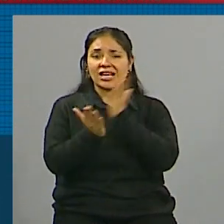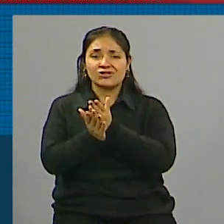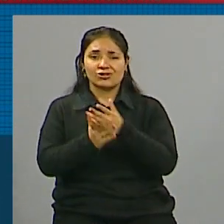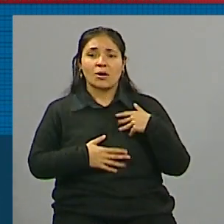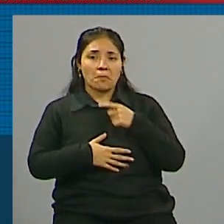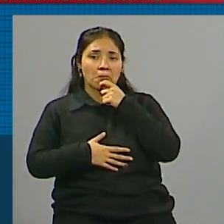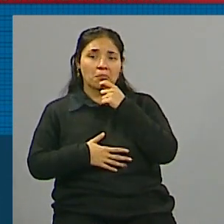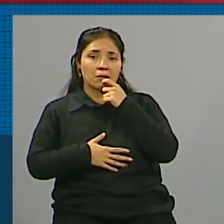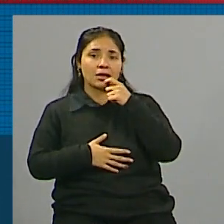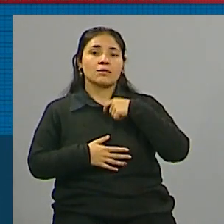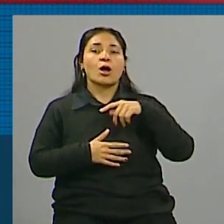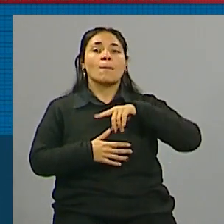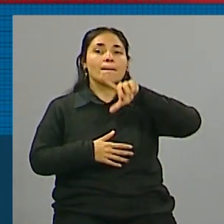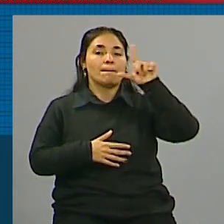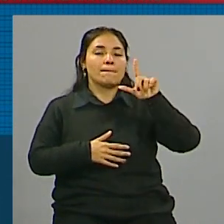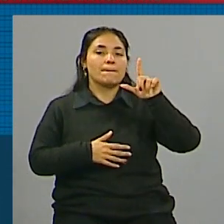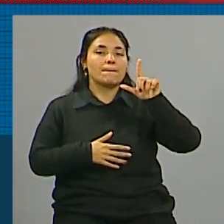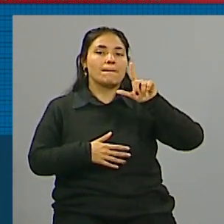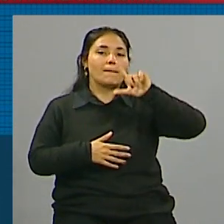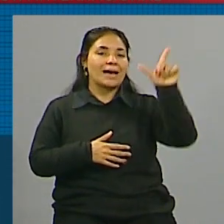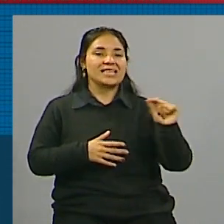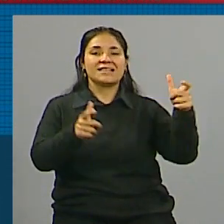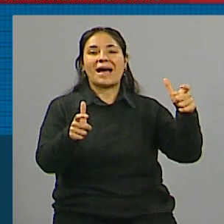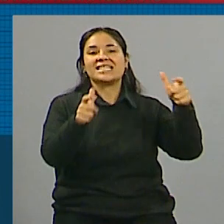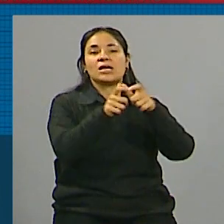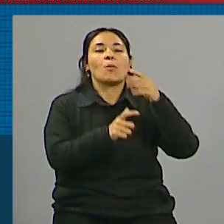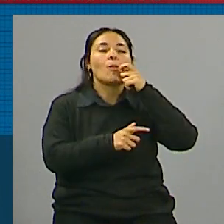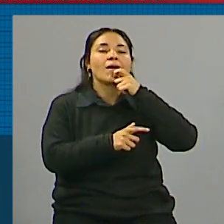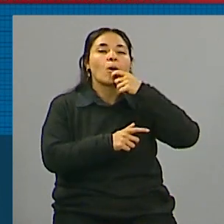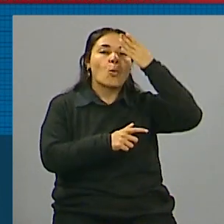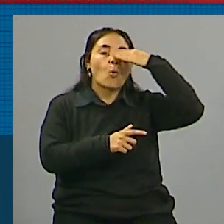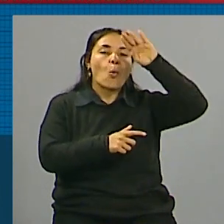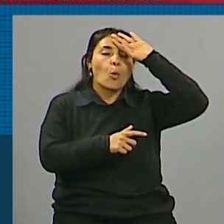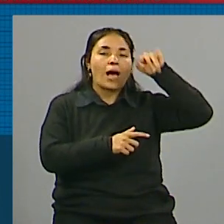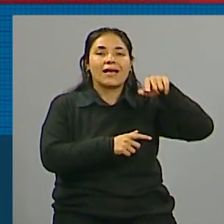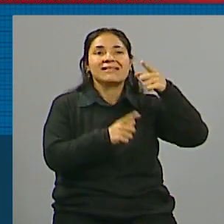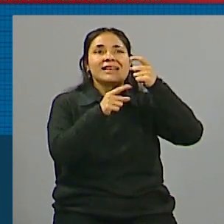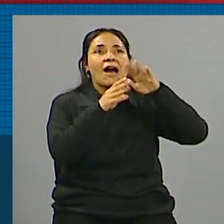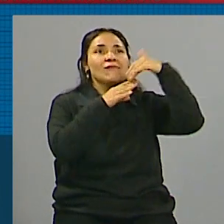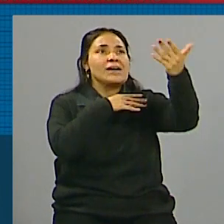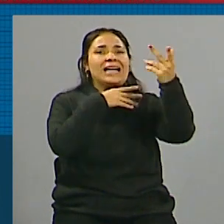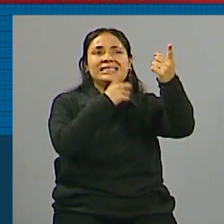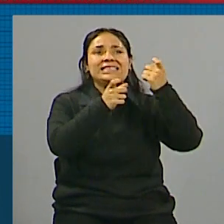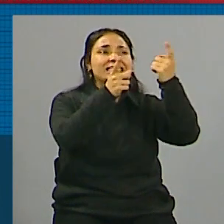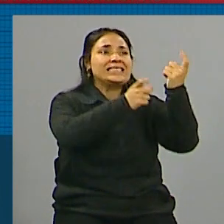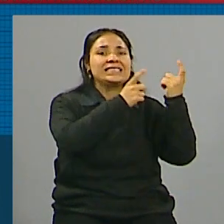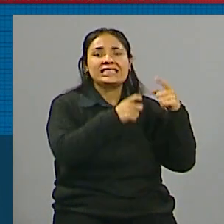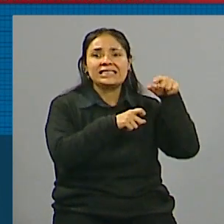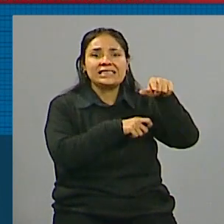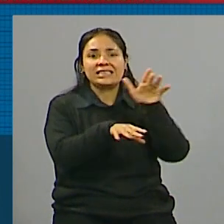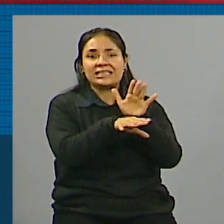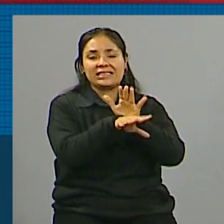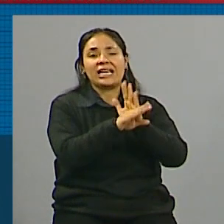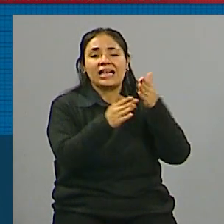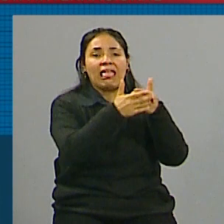chicos como Nicaragua, como Cuba, que aplicárselas a Rusia cuando por ahí el daño no va a ser tan grande y puede llegar a terminar siendo una complejidad